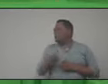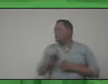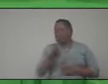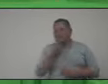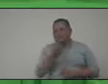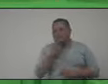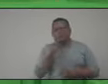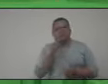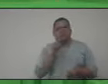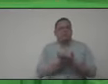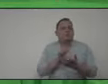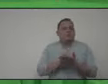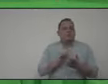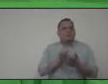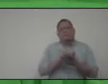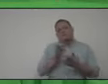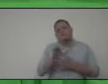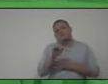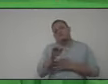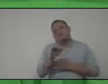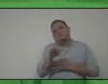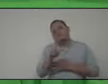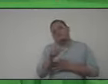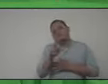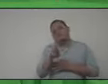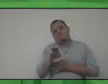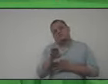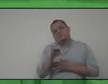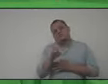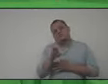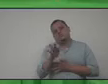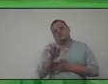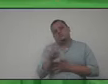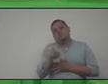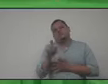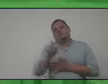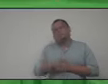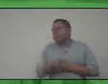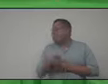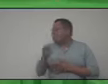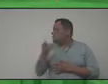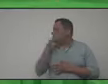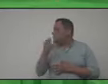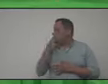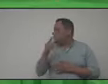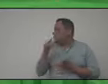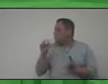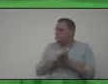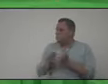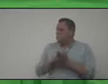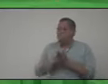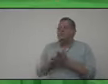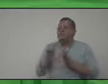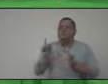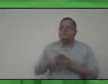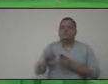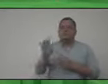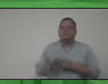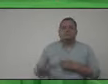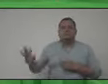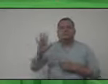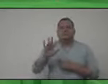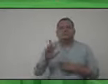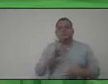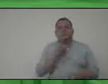desabastecimiento en material de osteosíntesis. Ha sido muy complicado en el país. Hay desabastecimiento de material de osteosíntesis y de